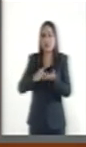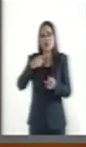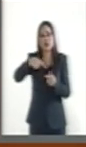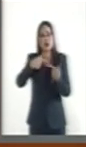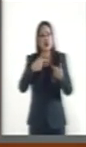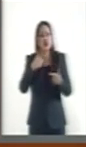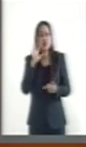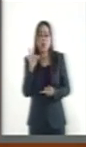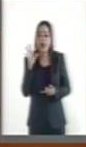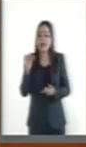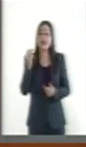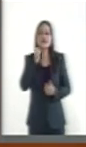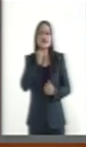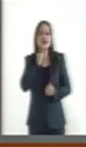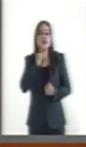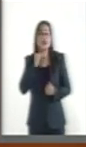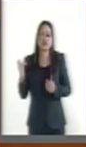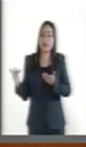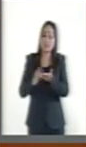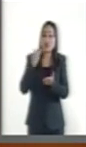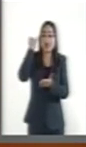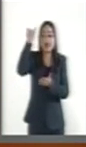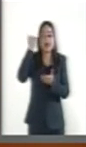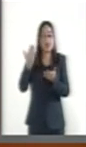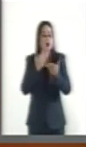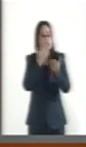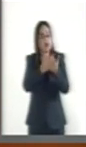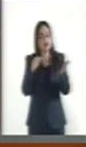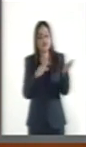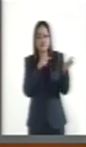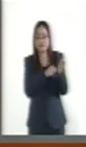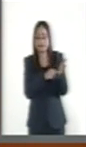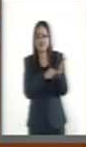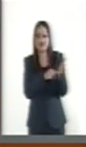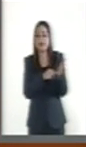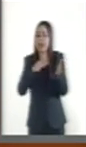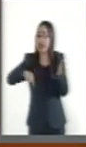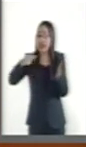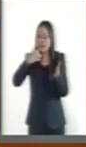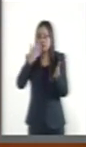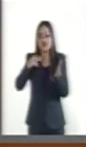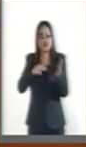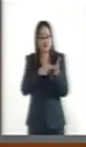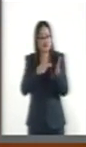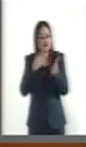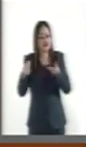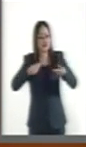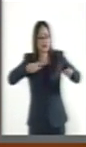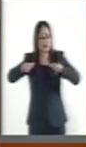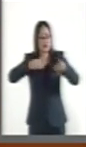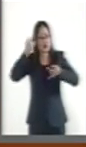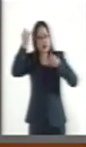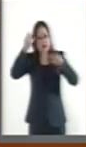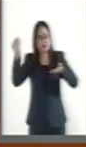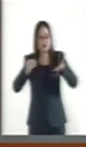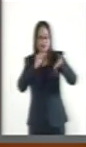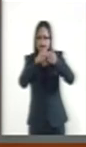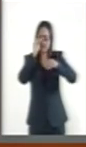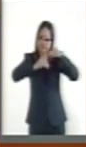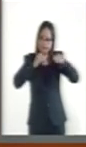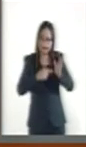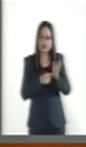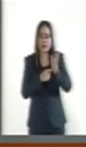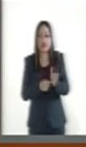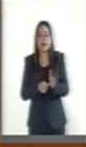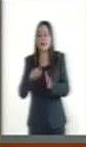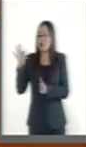los 40 senadores que respaldan esta iniciativa y que la enriquecieron. Quiero reconocer que también dentro de